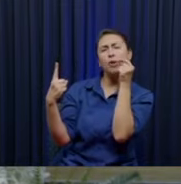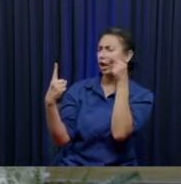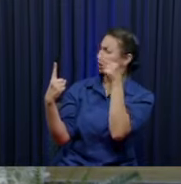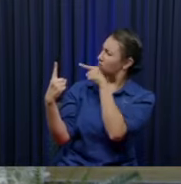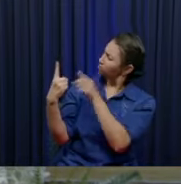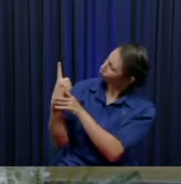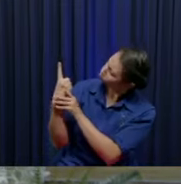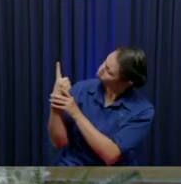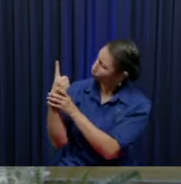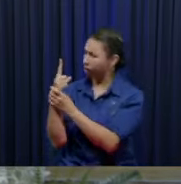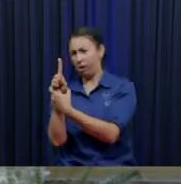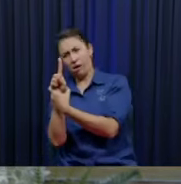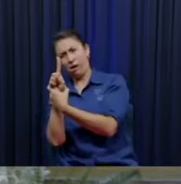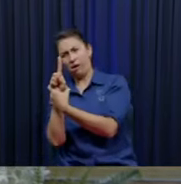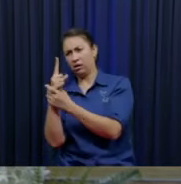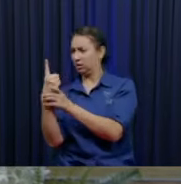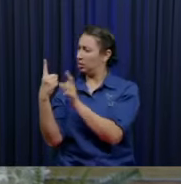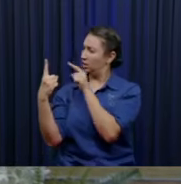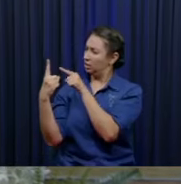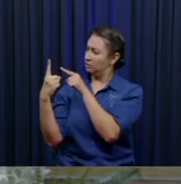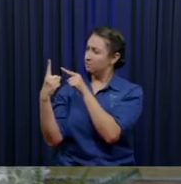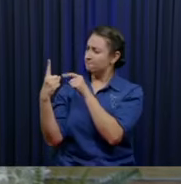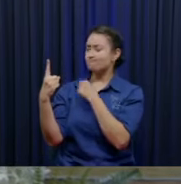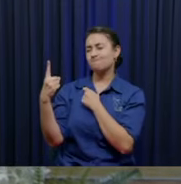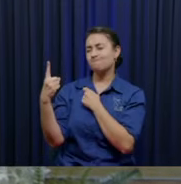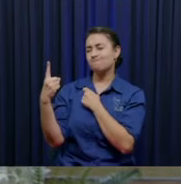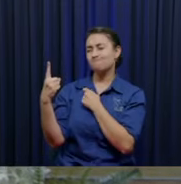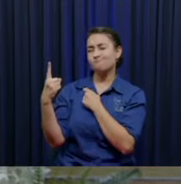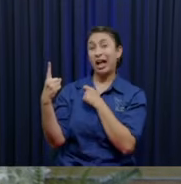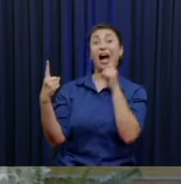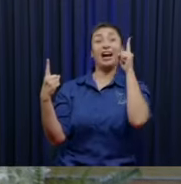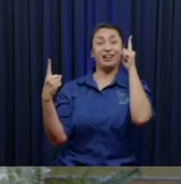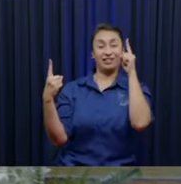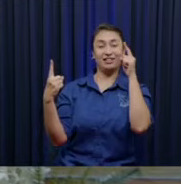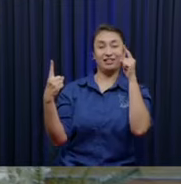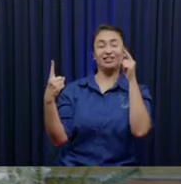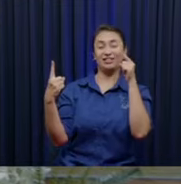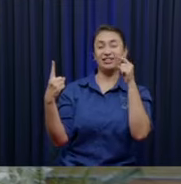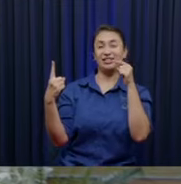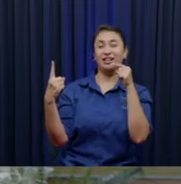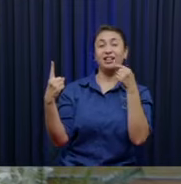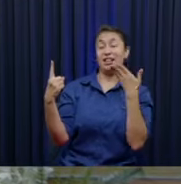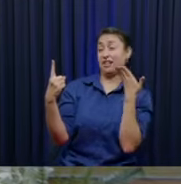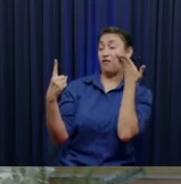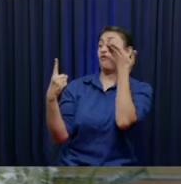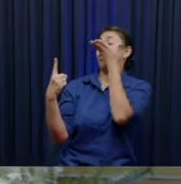Biblia textual, cuarta edición, dice, le voy a hacer una su ayuda semejante.